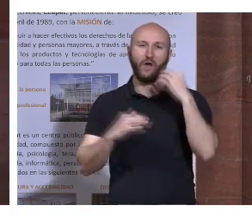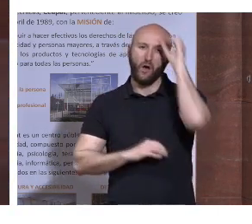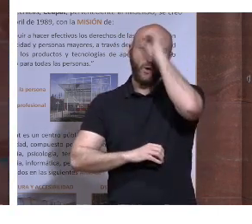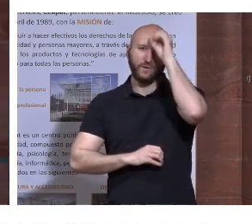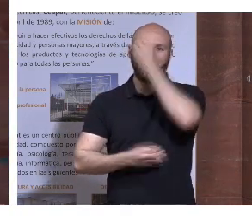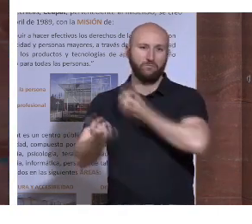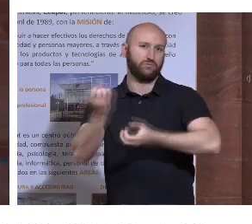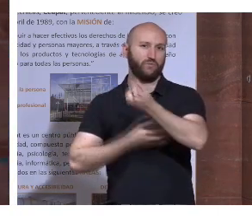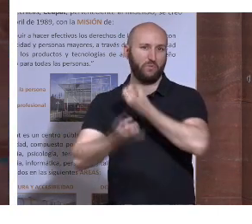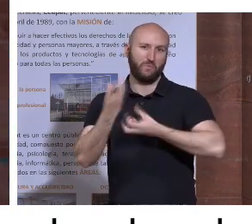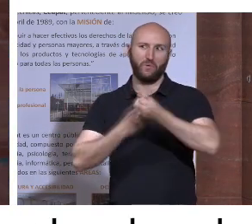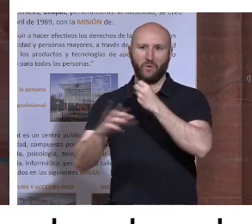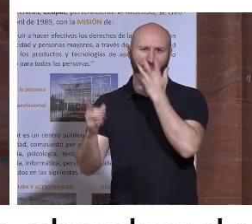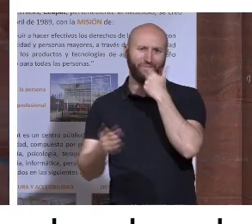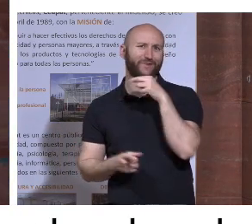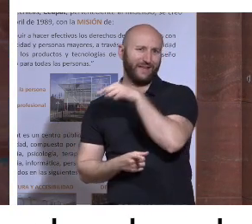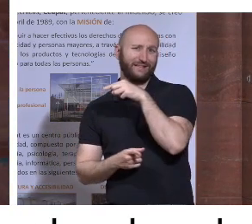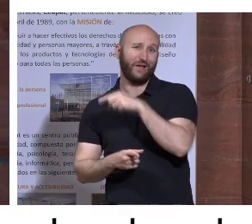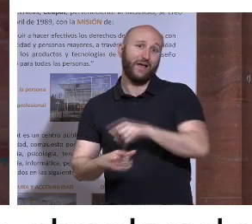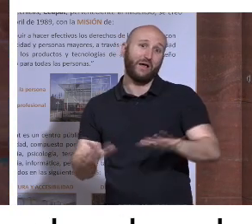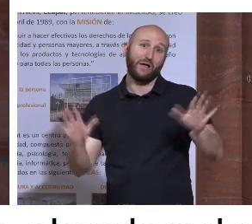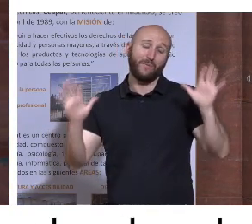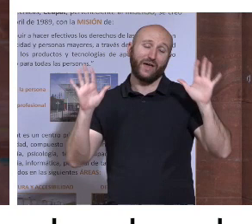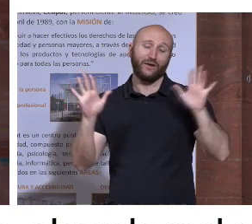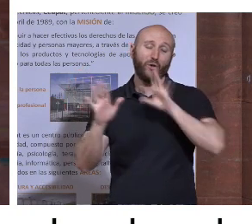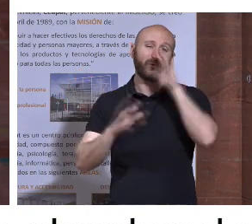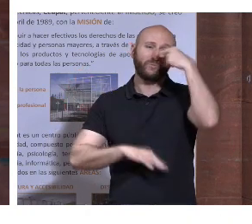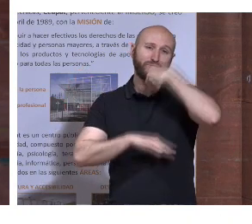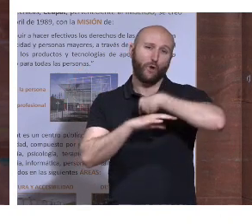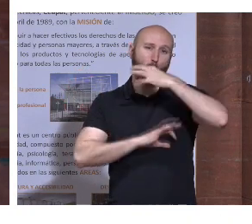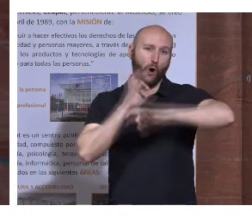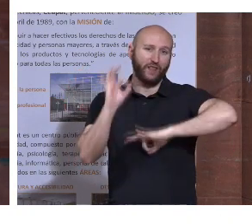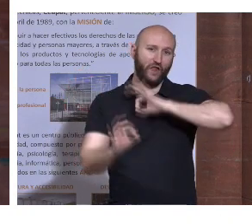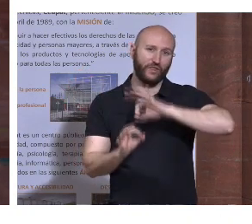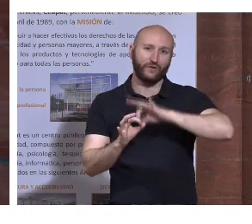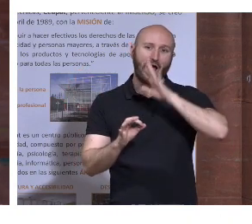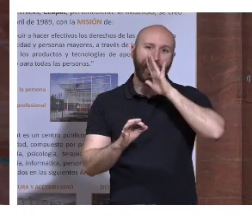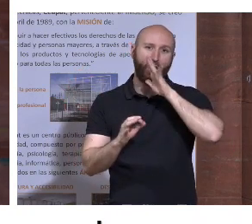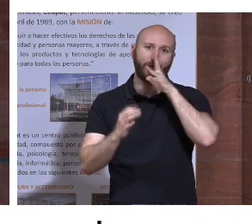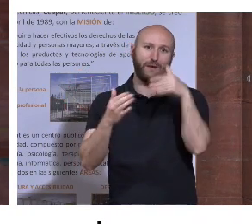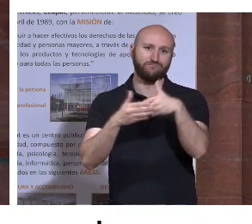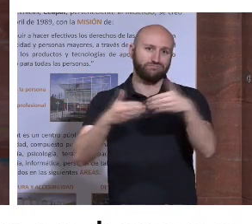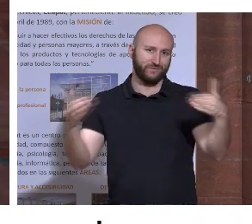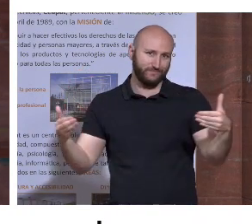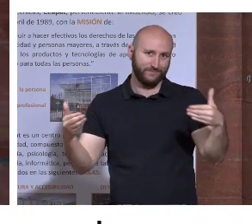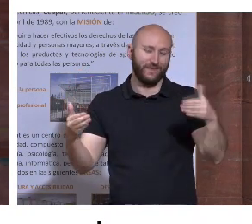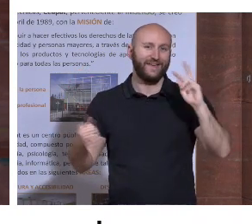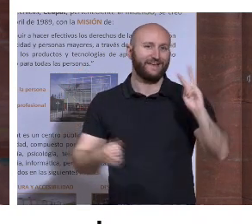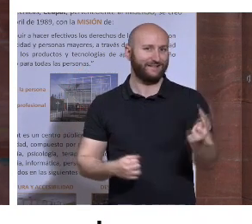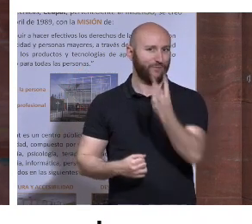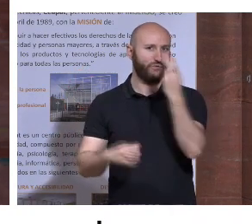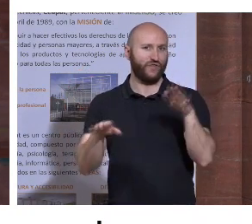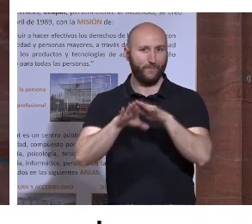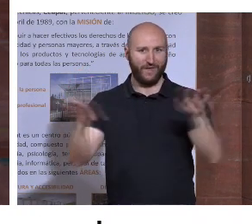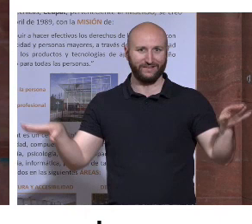opiniones, pero por temas de organización vamos a dar paso a esta segunda mesa